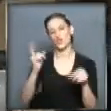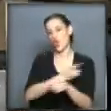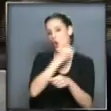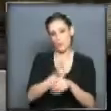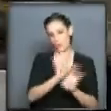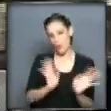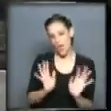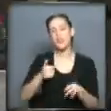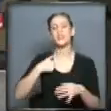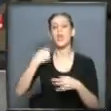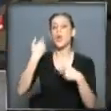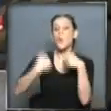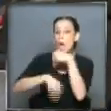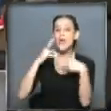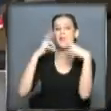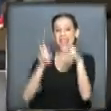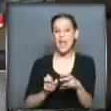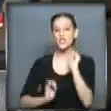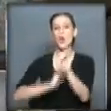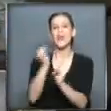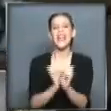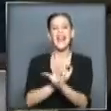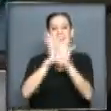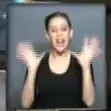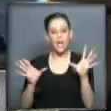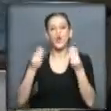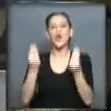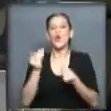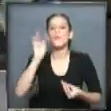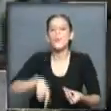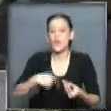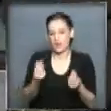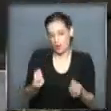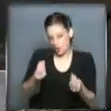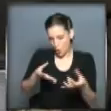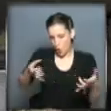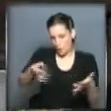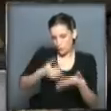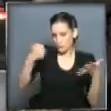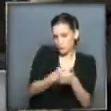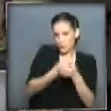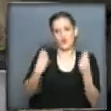obviamente darán muy claramente los motivos de la tragedia.